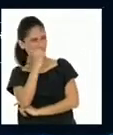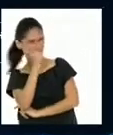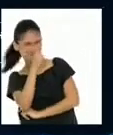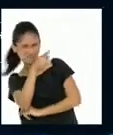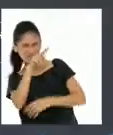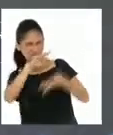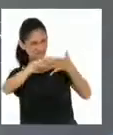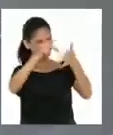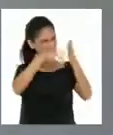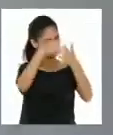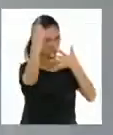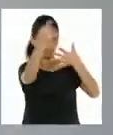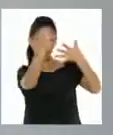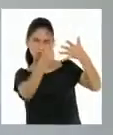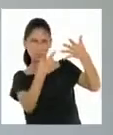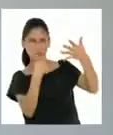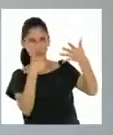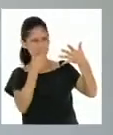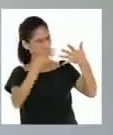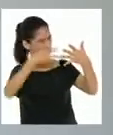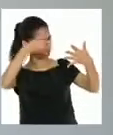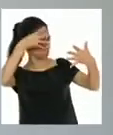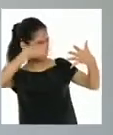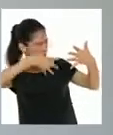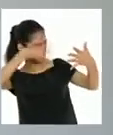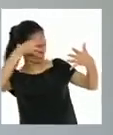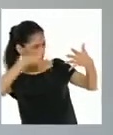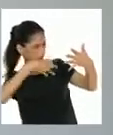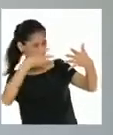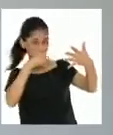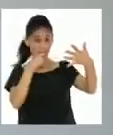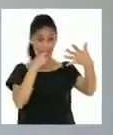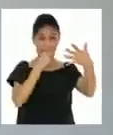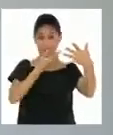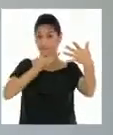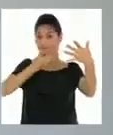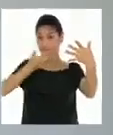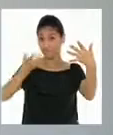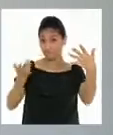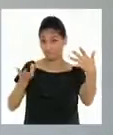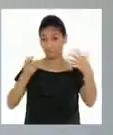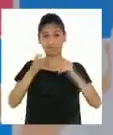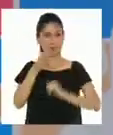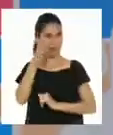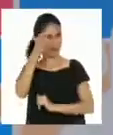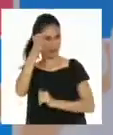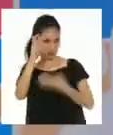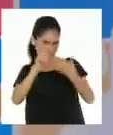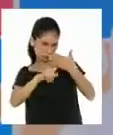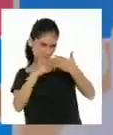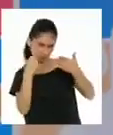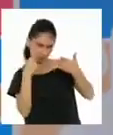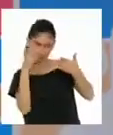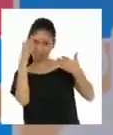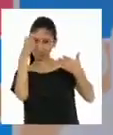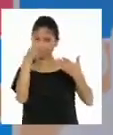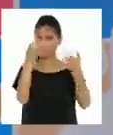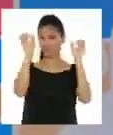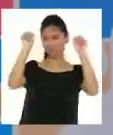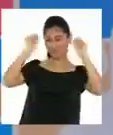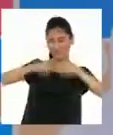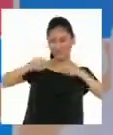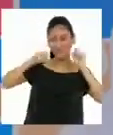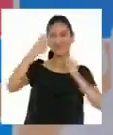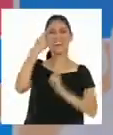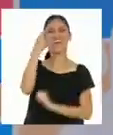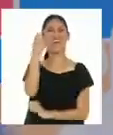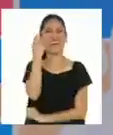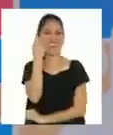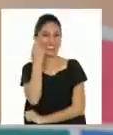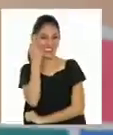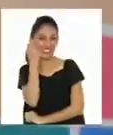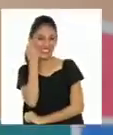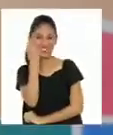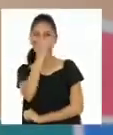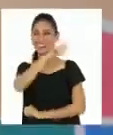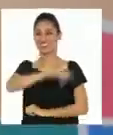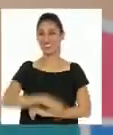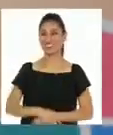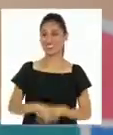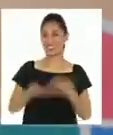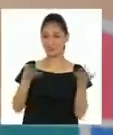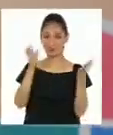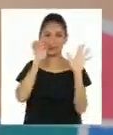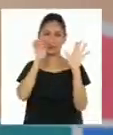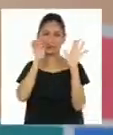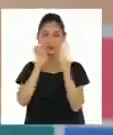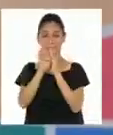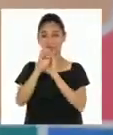para deducir de ello conclusiones o estimaciones futuras. ¡Claro! Ya entiendo. Por